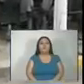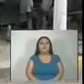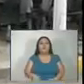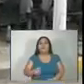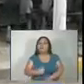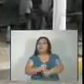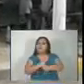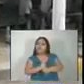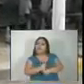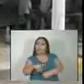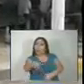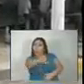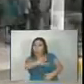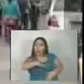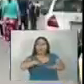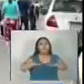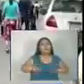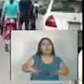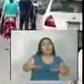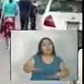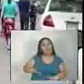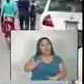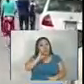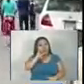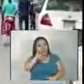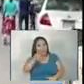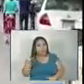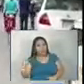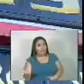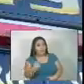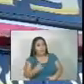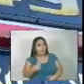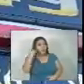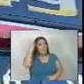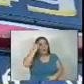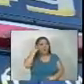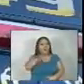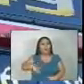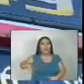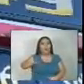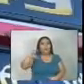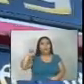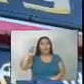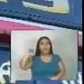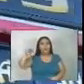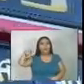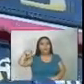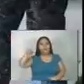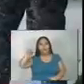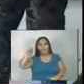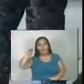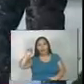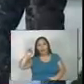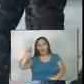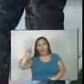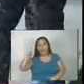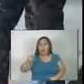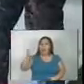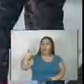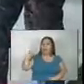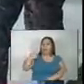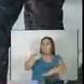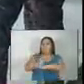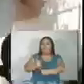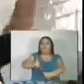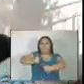Seguridad y tranquilidad, esos son los calificativos que brindan los residentes del reparto de la campanera en Soyapango, desde que se implementa el